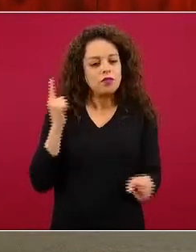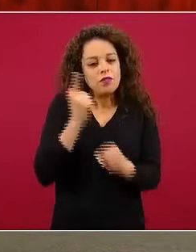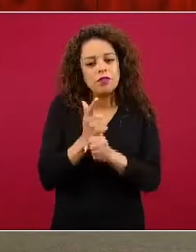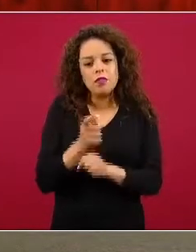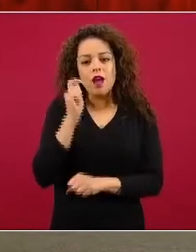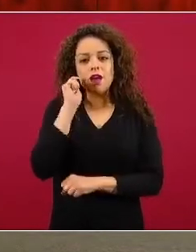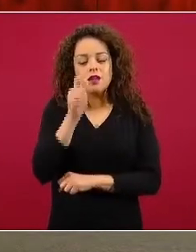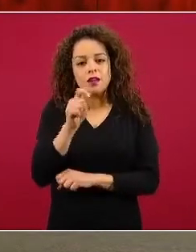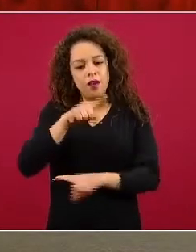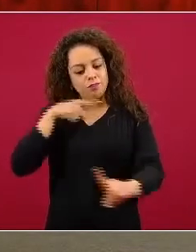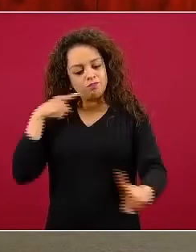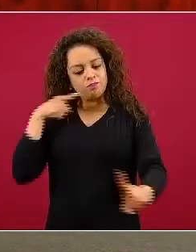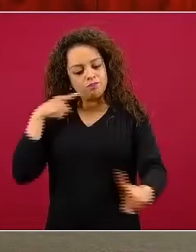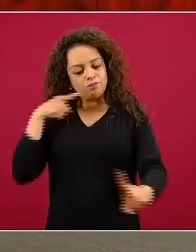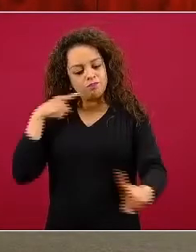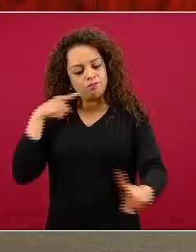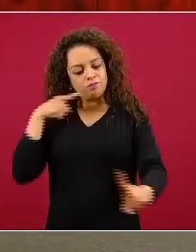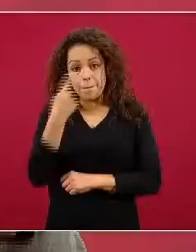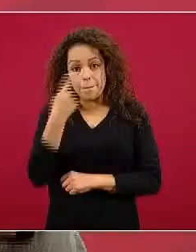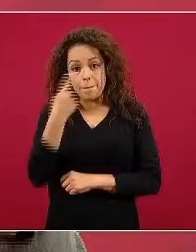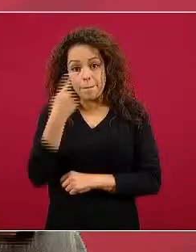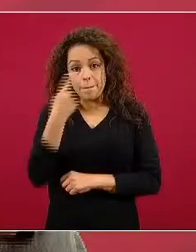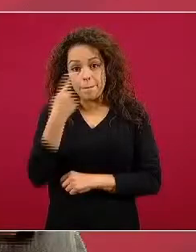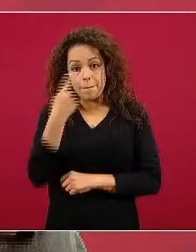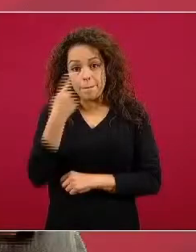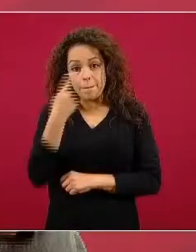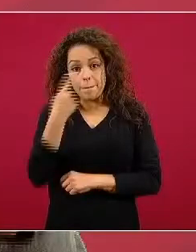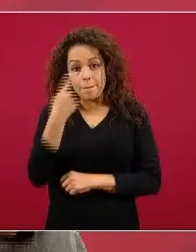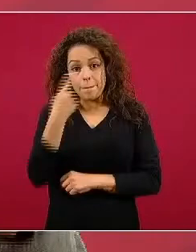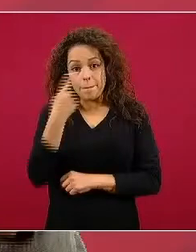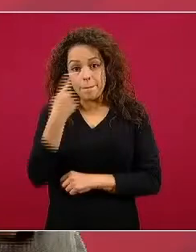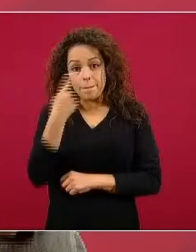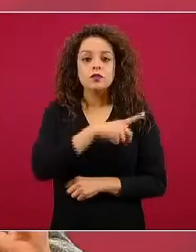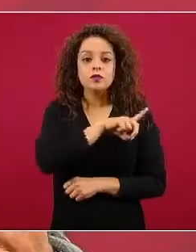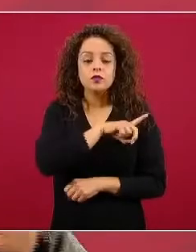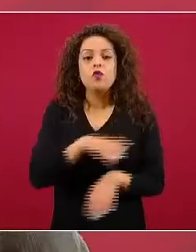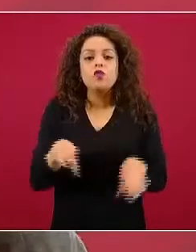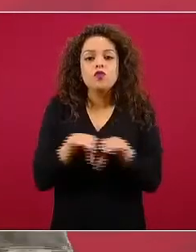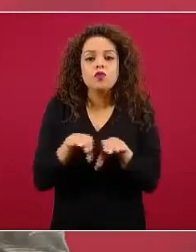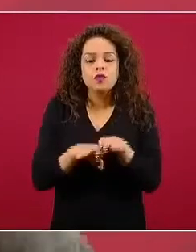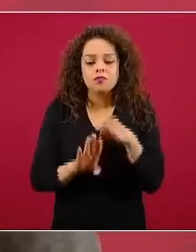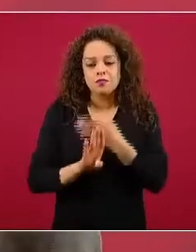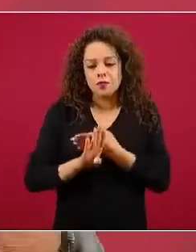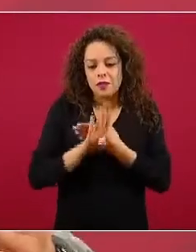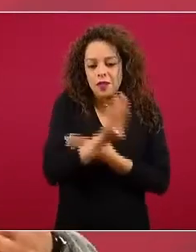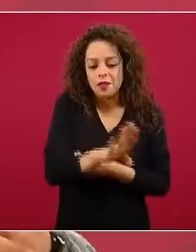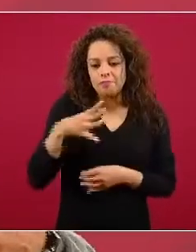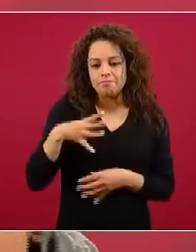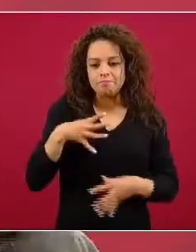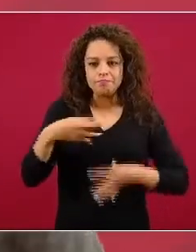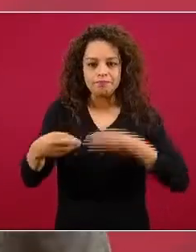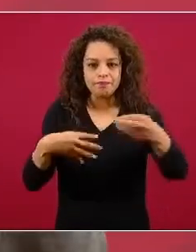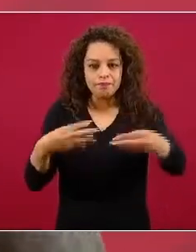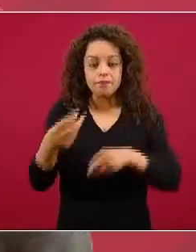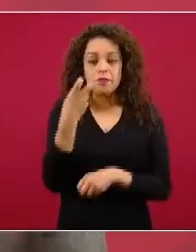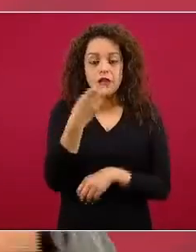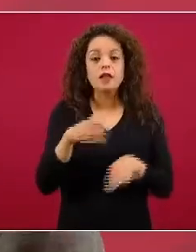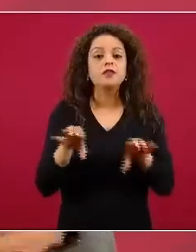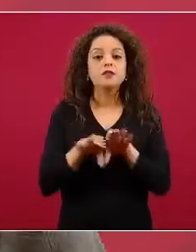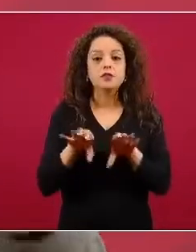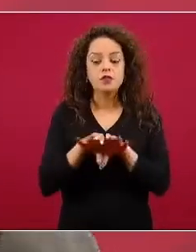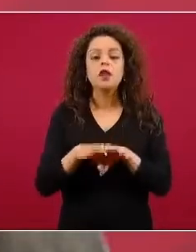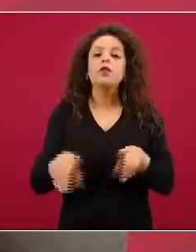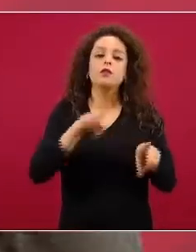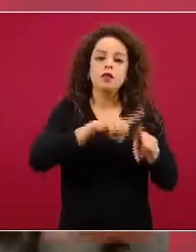propósito directo de proteger la salud al evitar los contagios y para evitar los contagios son las